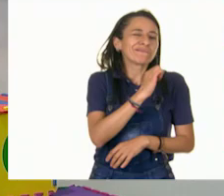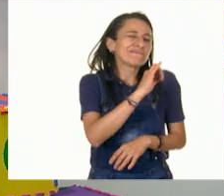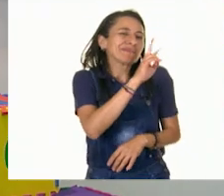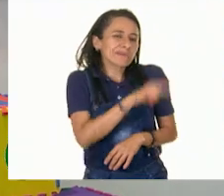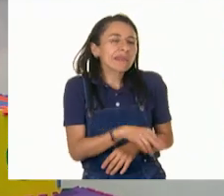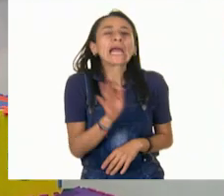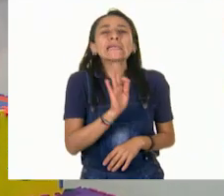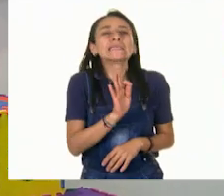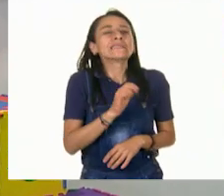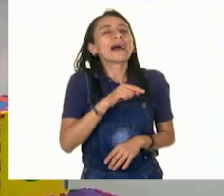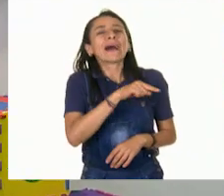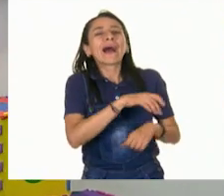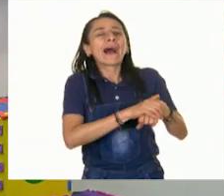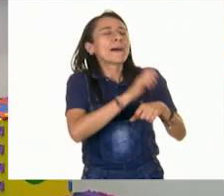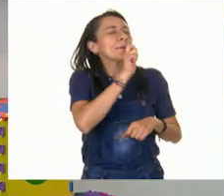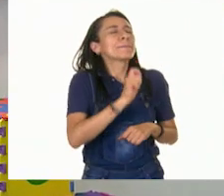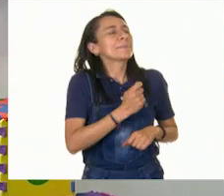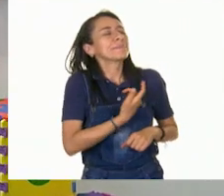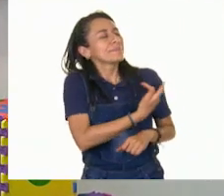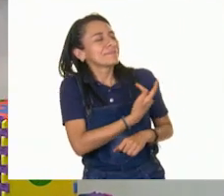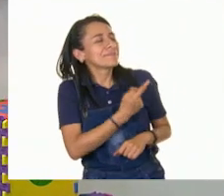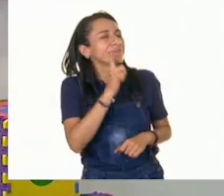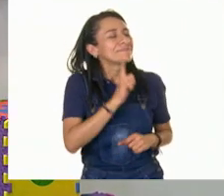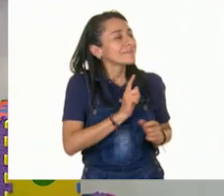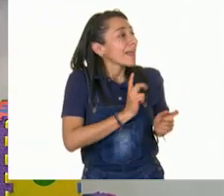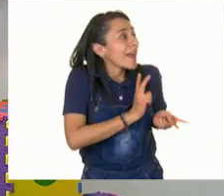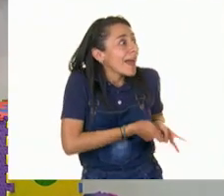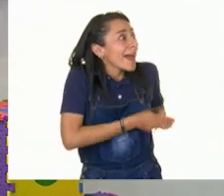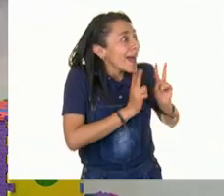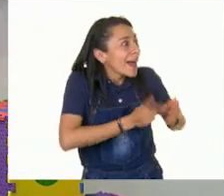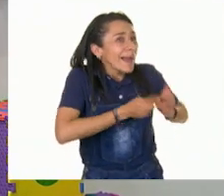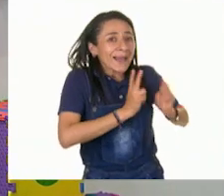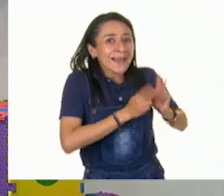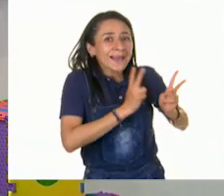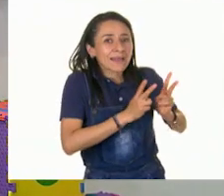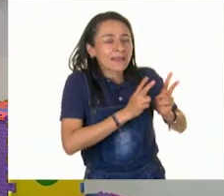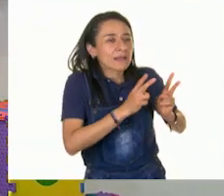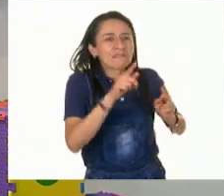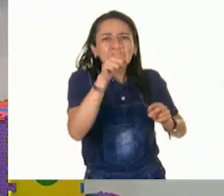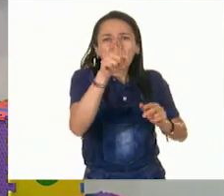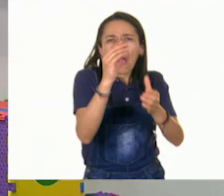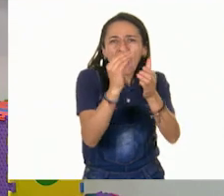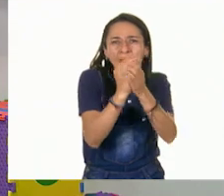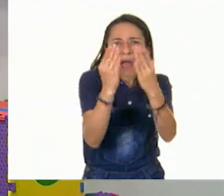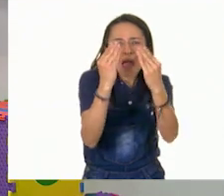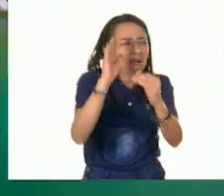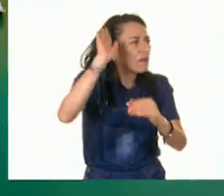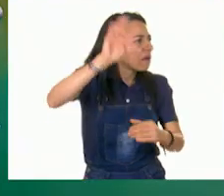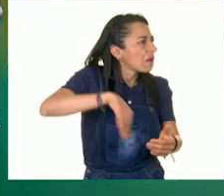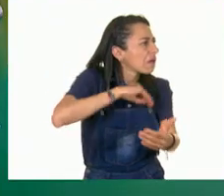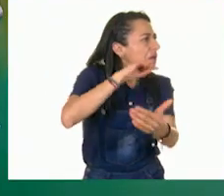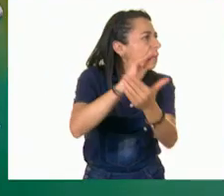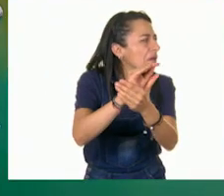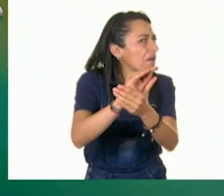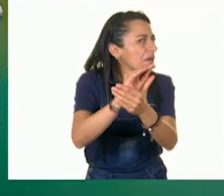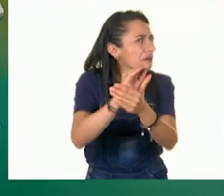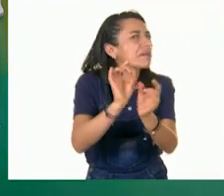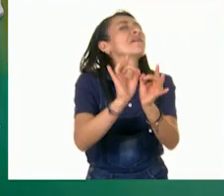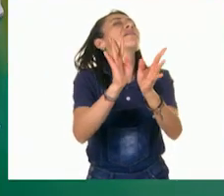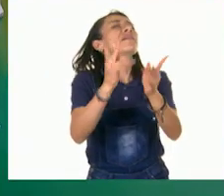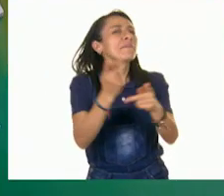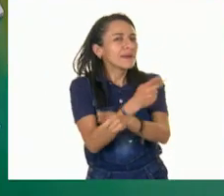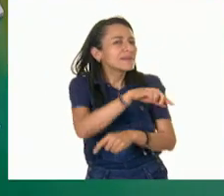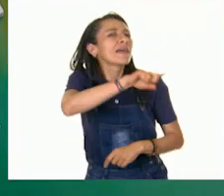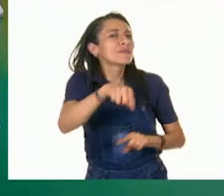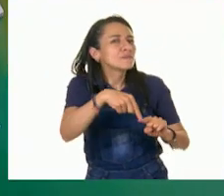con tu mejor amiga que dejas de concentrarte en la clase, por ejemplo. ¿Qué pasaría? A ver, ¿qué podría pasar? Sandra,